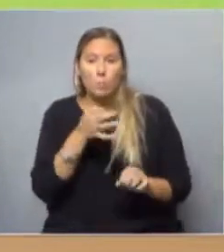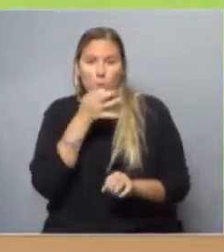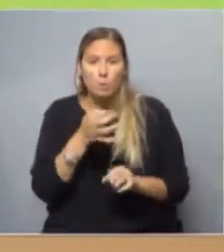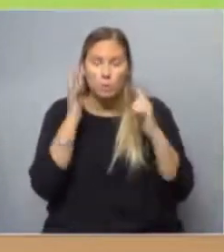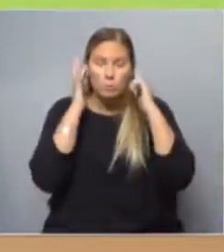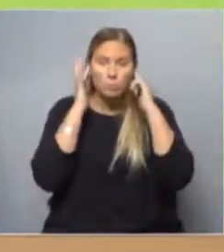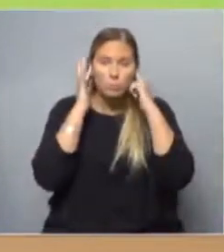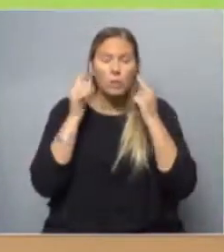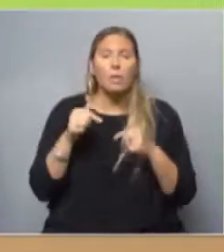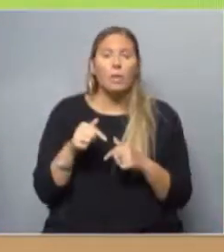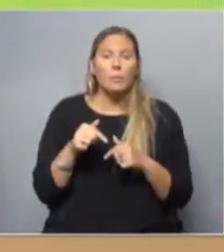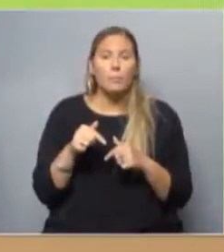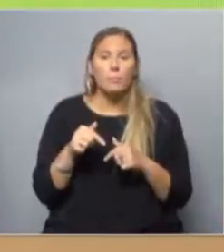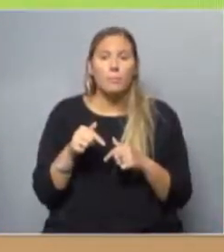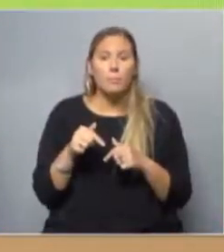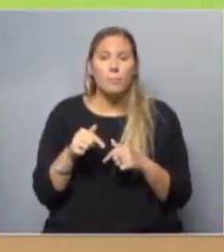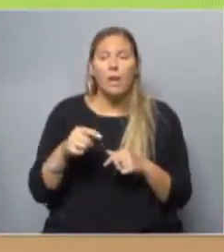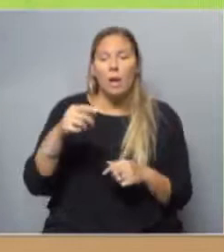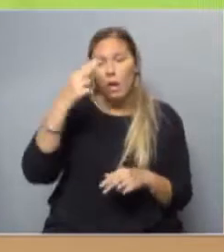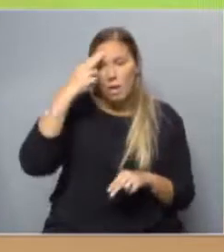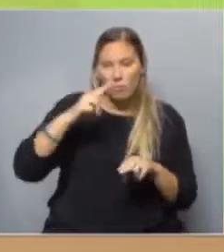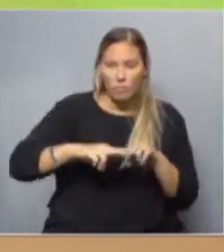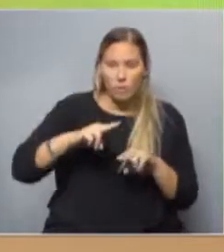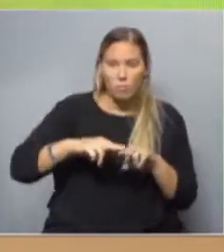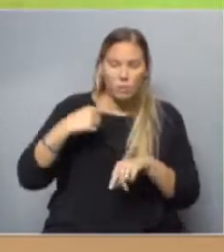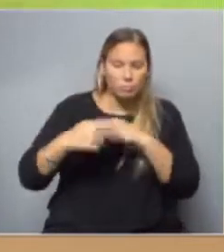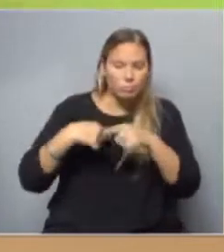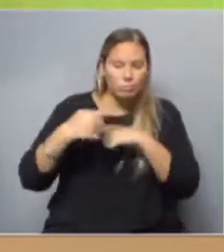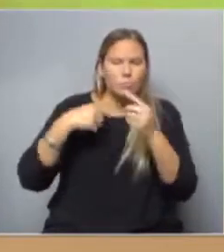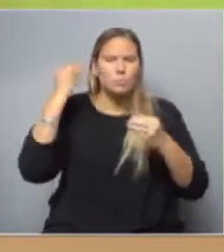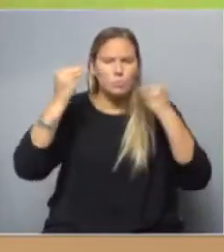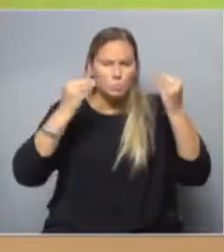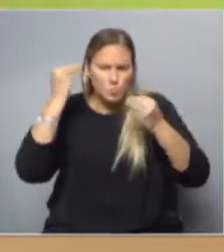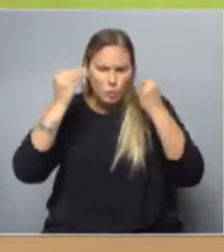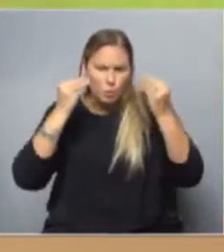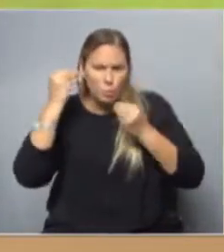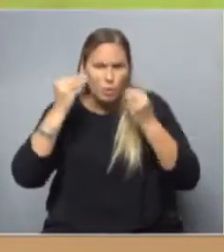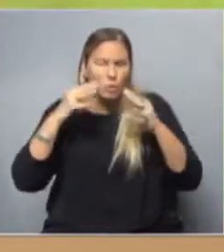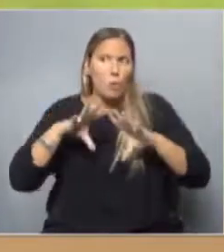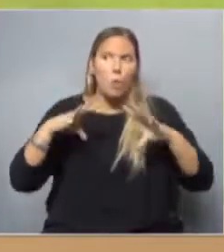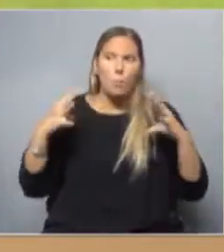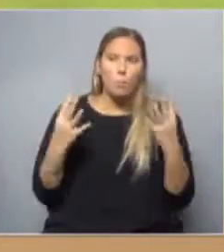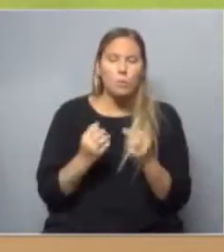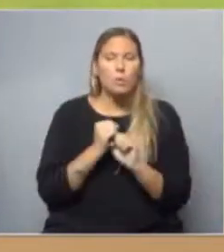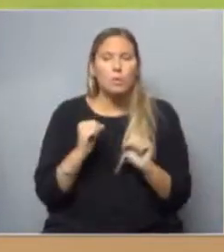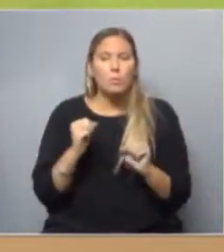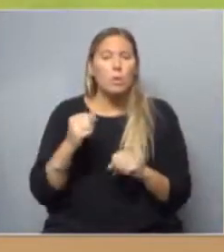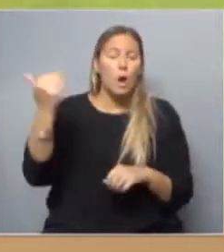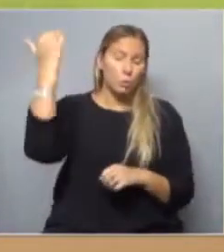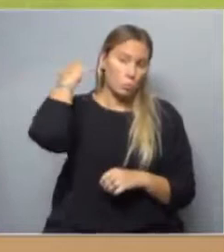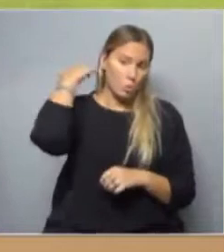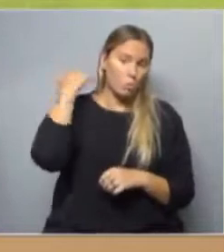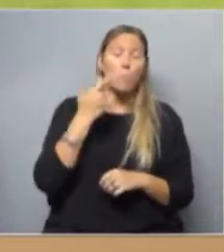categorías. En el caso de las enfermedades que siguen preocupando a escala planetaria, se puede destacar a la